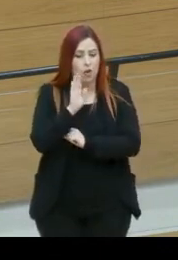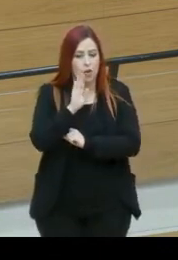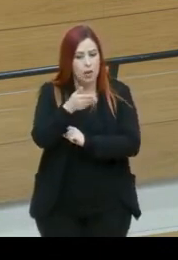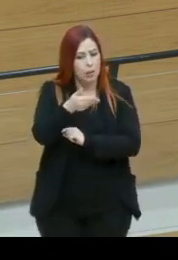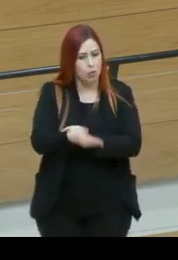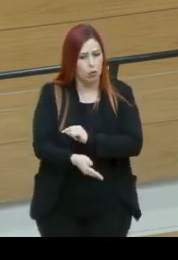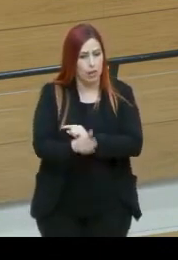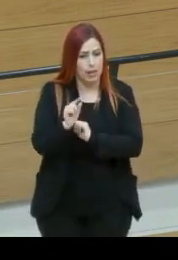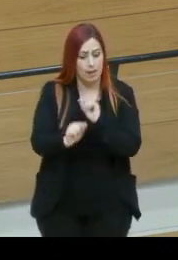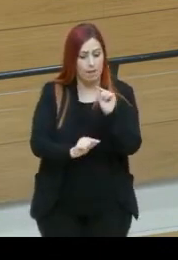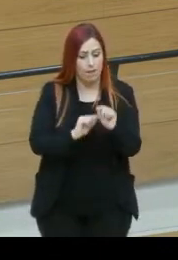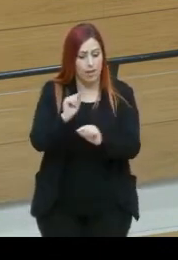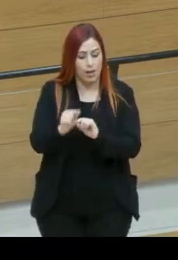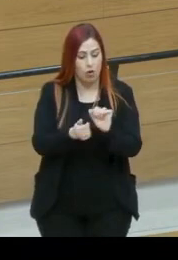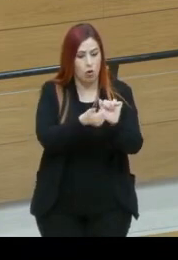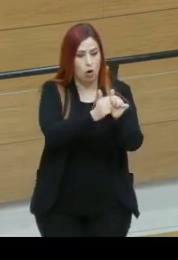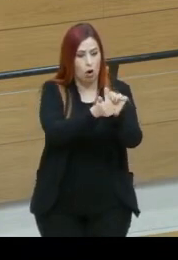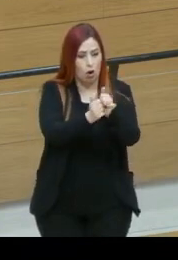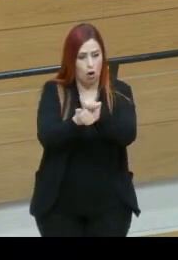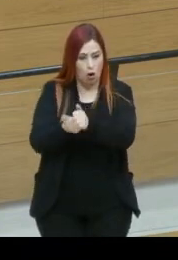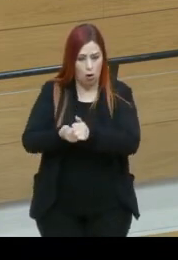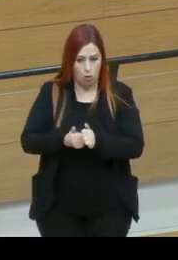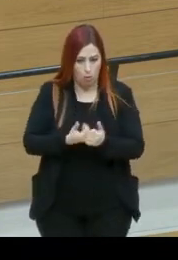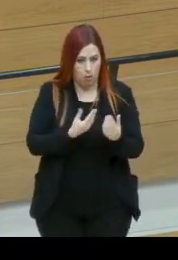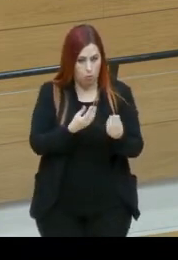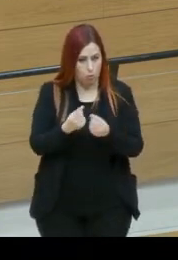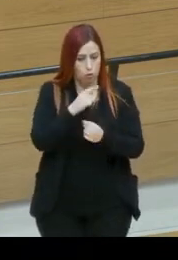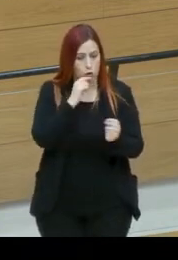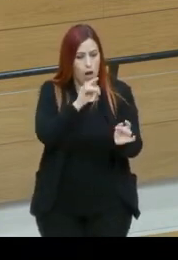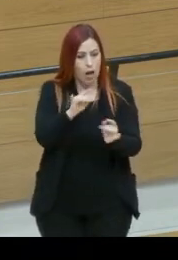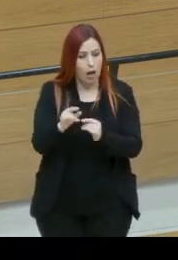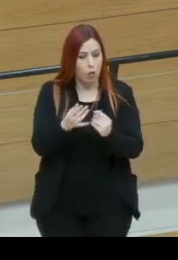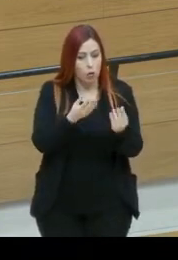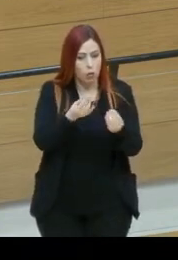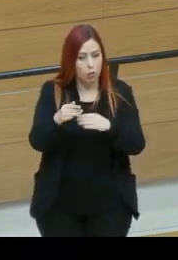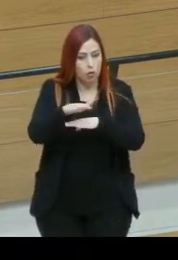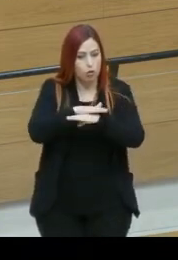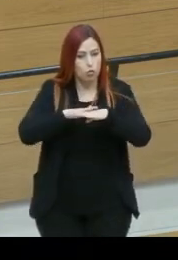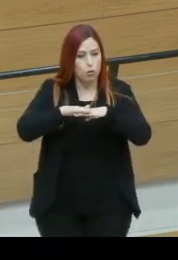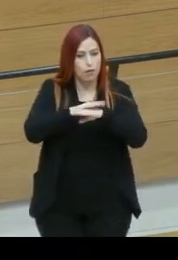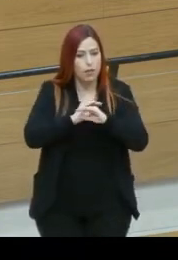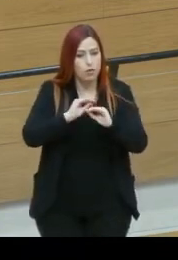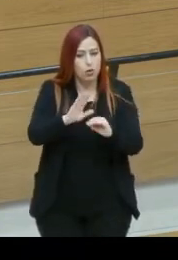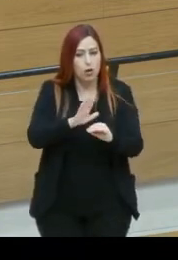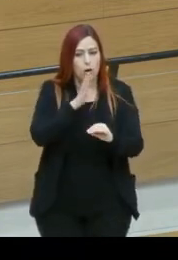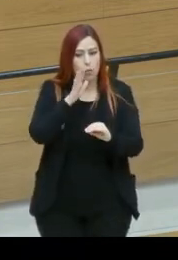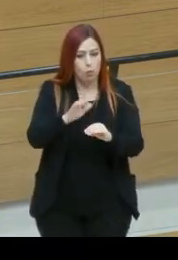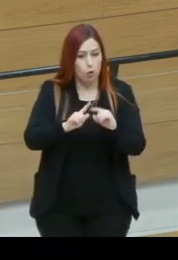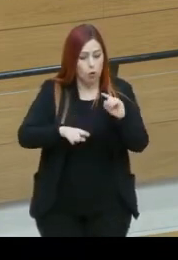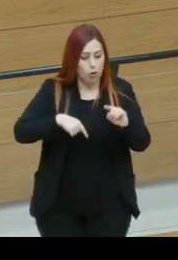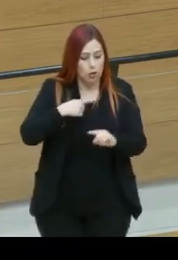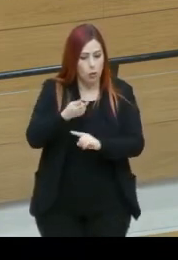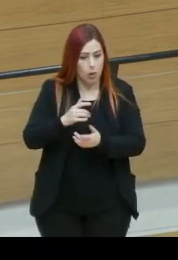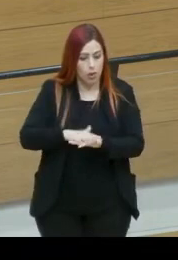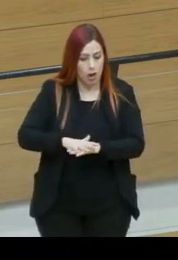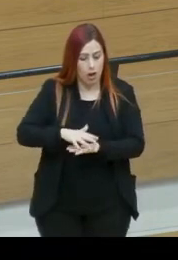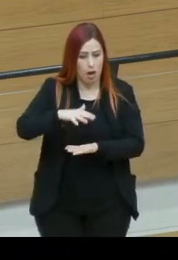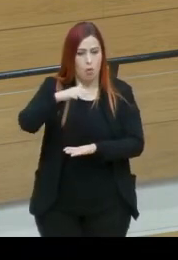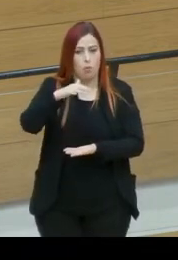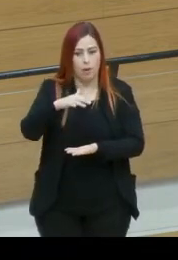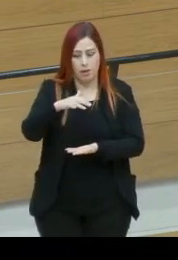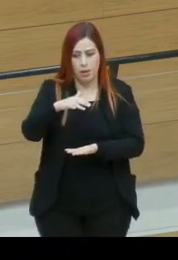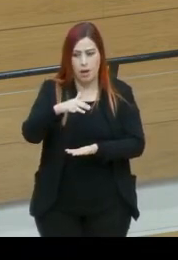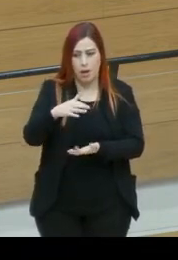este virus tenga muchas copias de determinados azúcares sobre su superficie, dado que esto aumenta